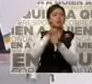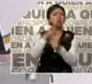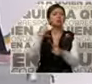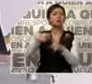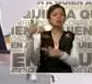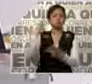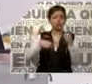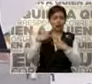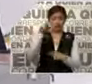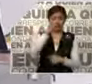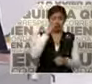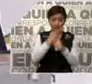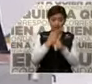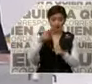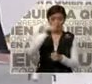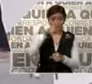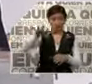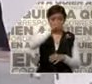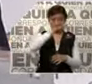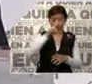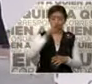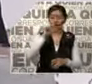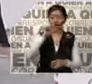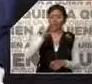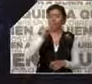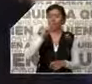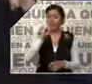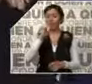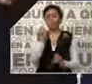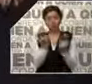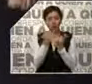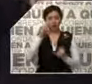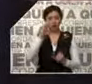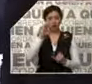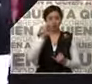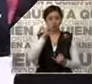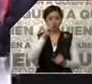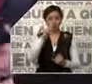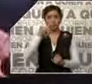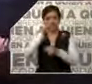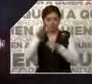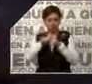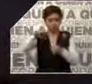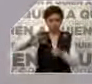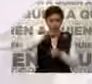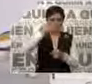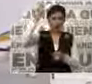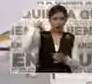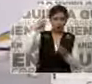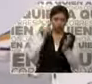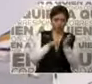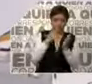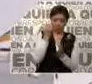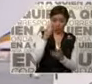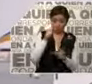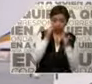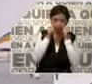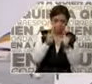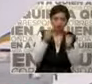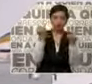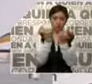la presencia del secretario de Medio Ambiente y Recursos Naturales, quien dijo estar atento a la campaña desde sus inicios en el 2009. Don Ricardo, no